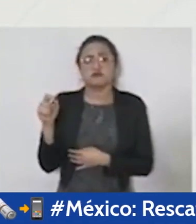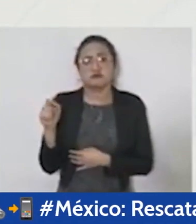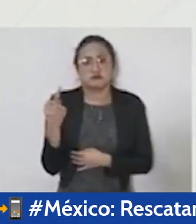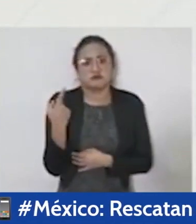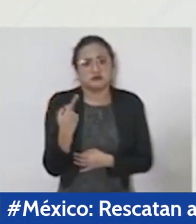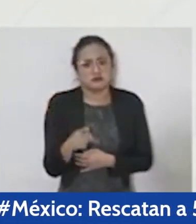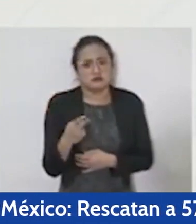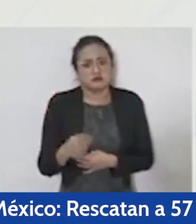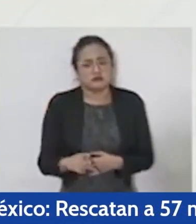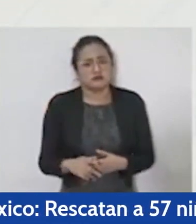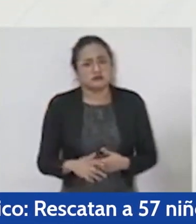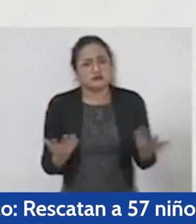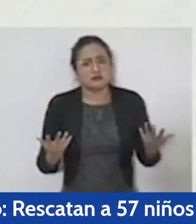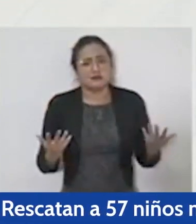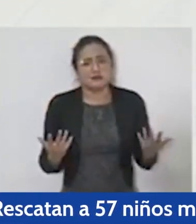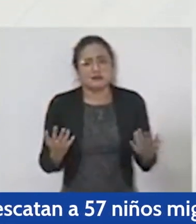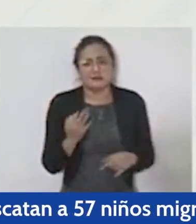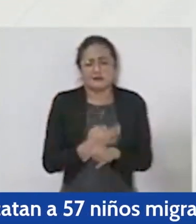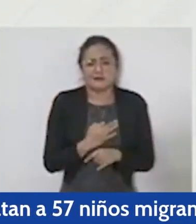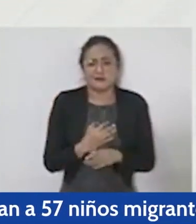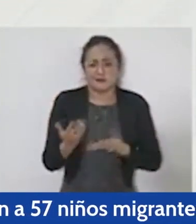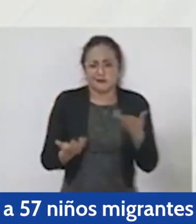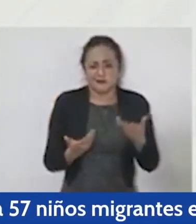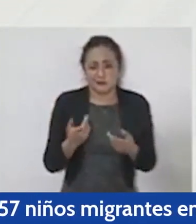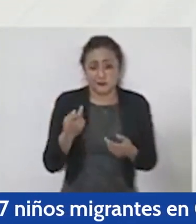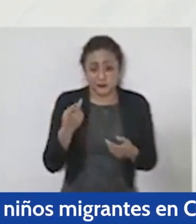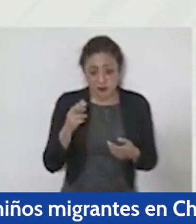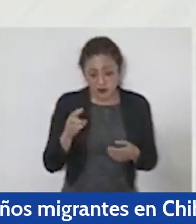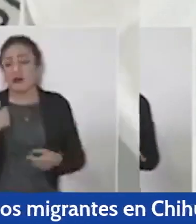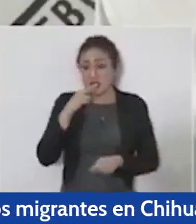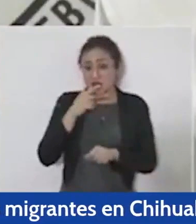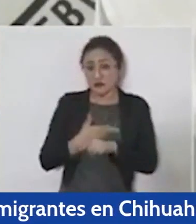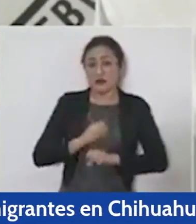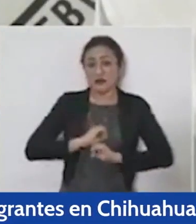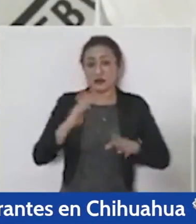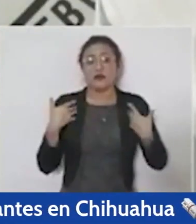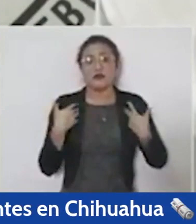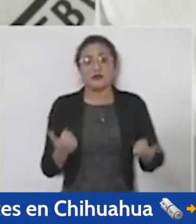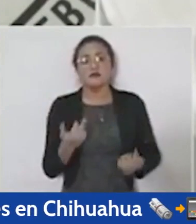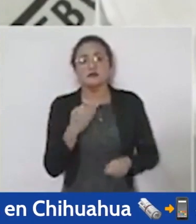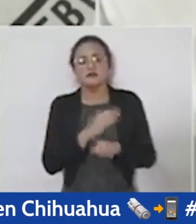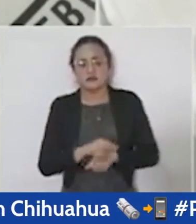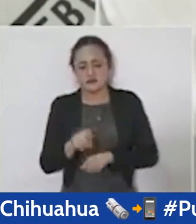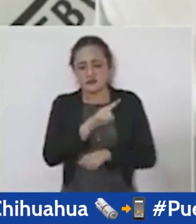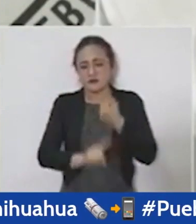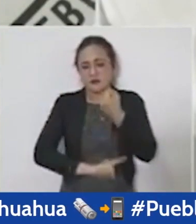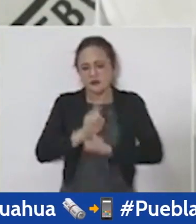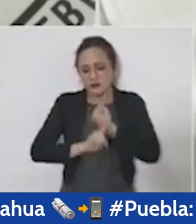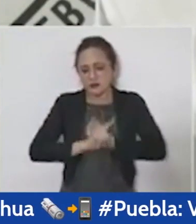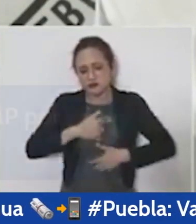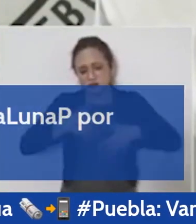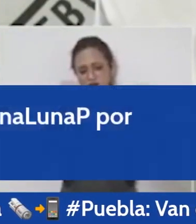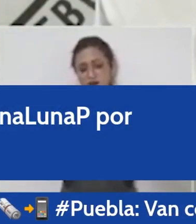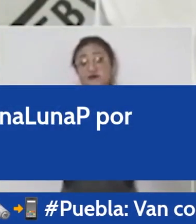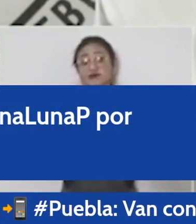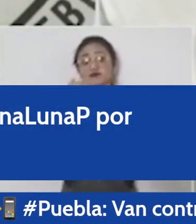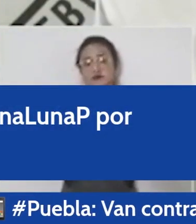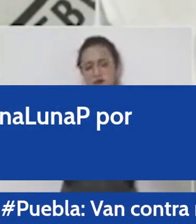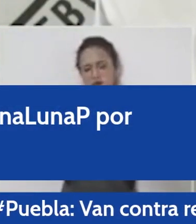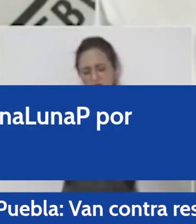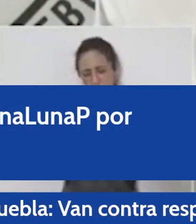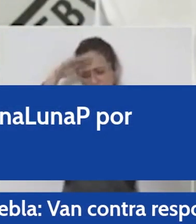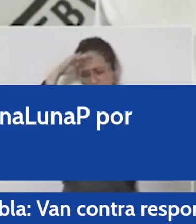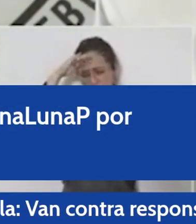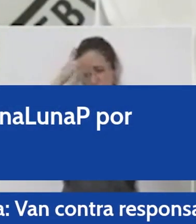su momento desestabilizó a su administración. Vean nada más la dimensión y la falta de conciencia,